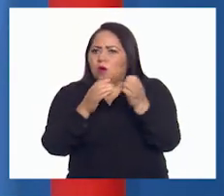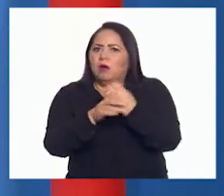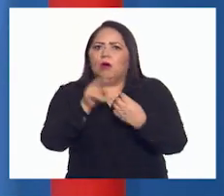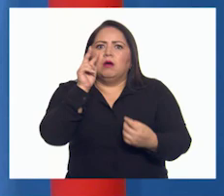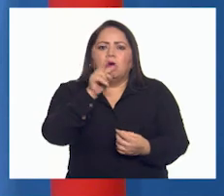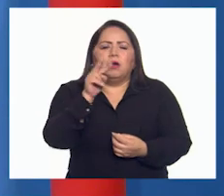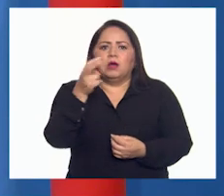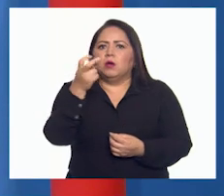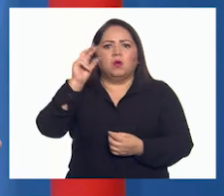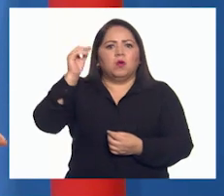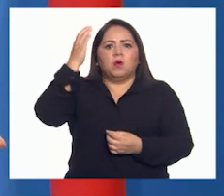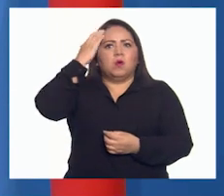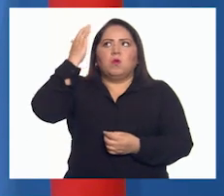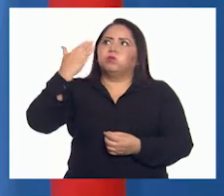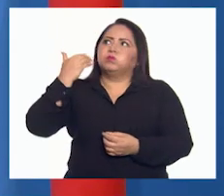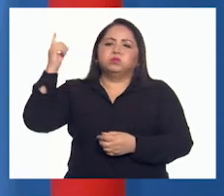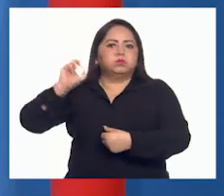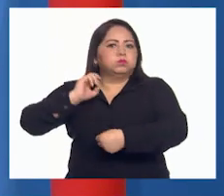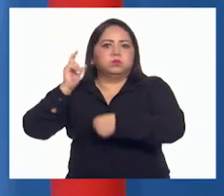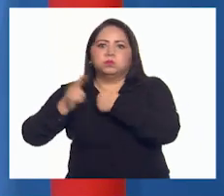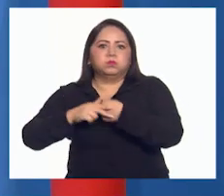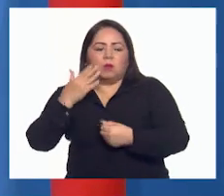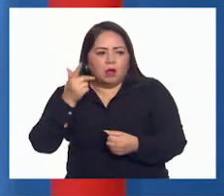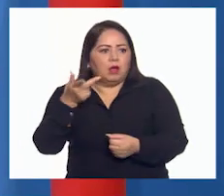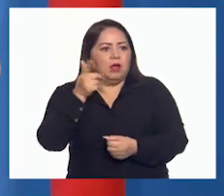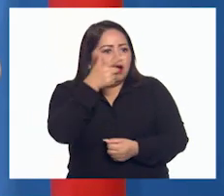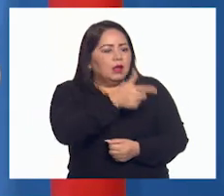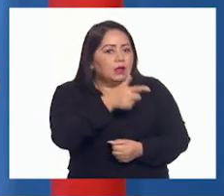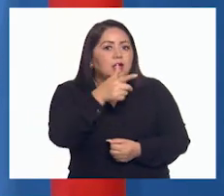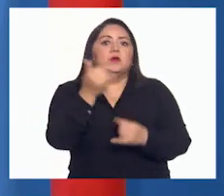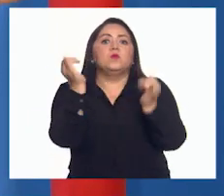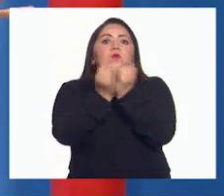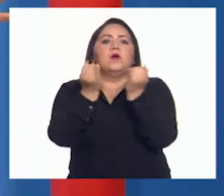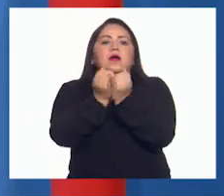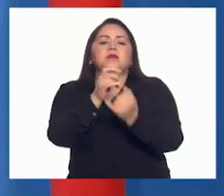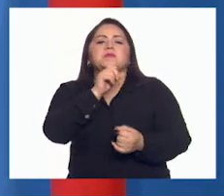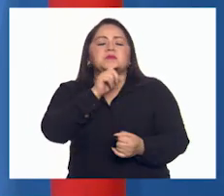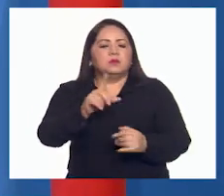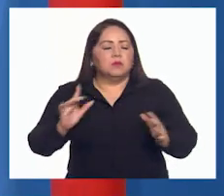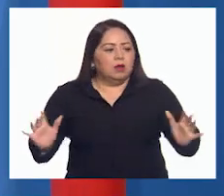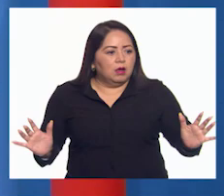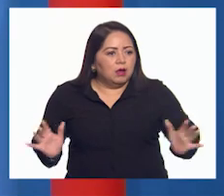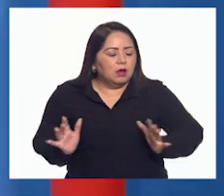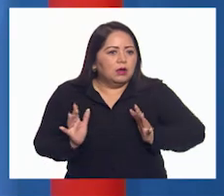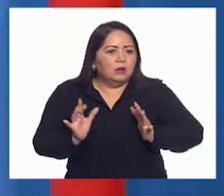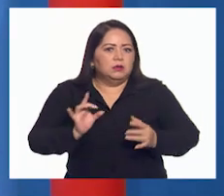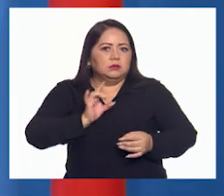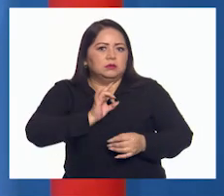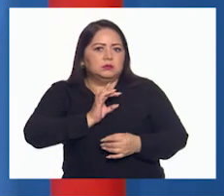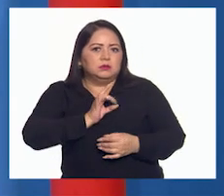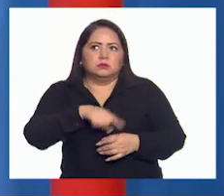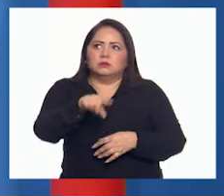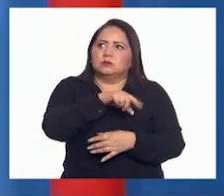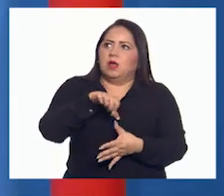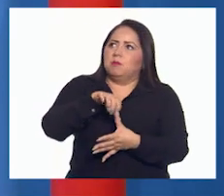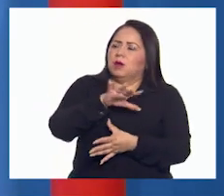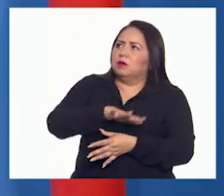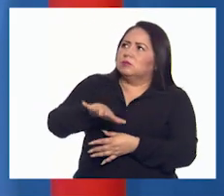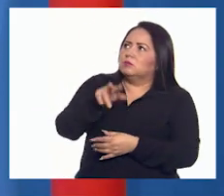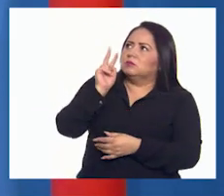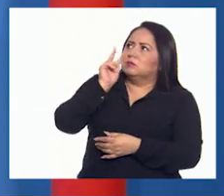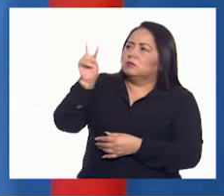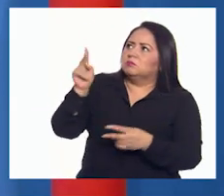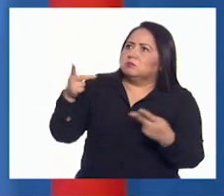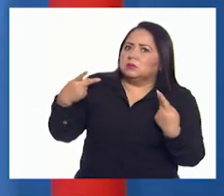que no se conocían en Europa? Y, por supuesto, también el asombro y el temor de los nativos americanos al